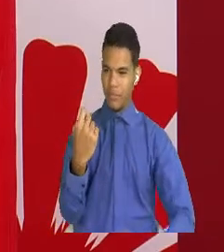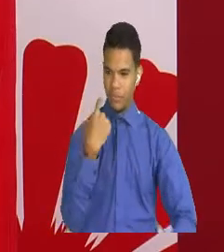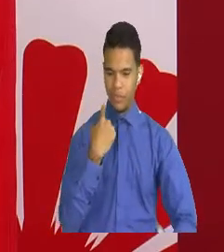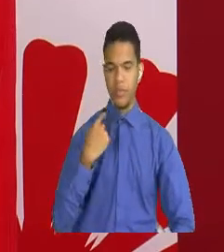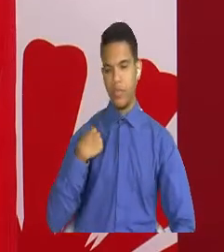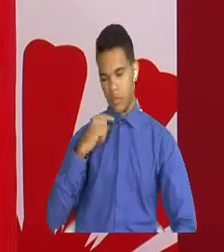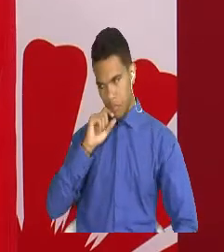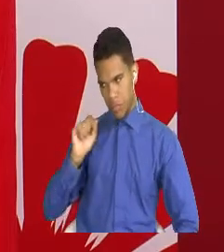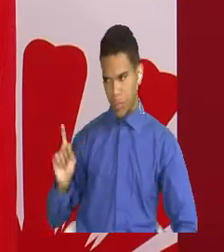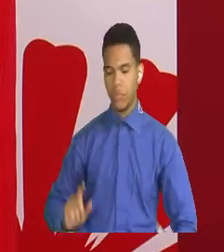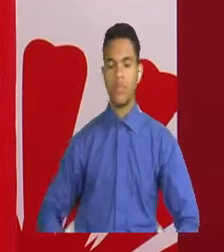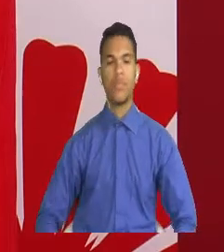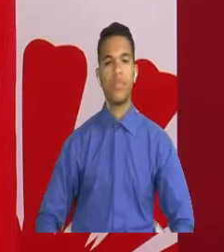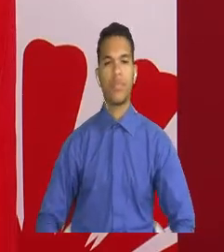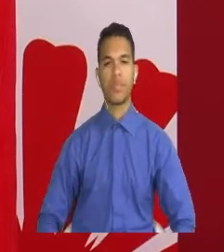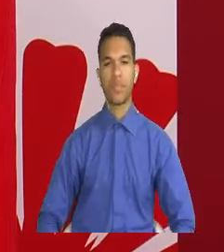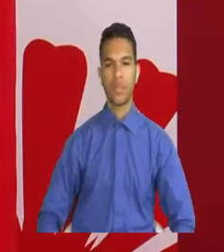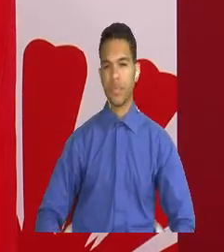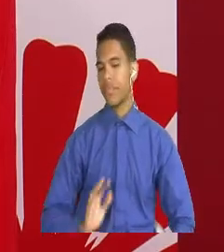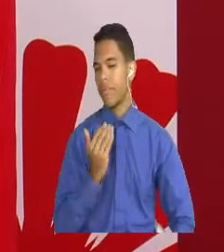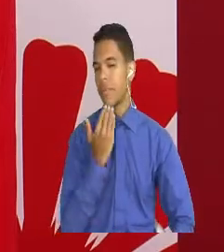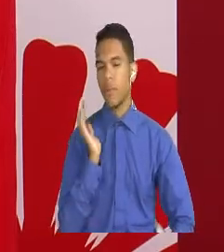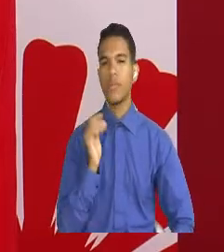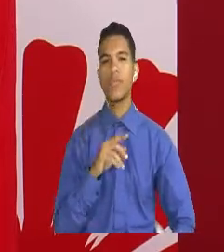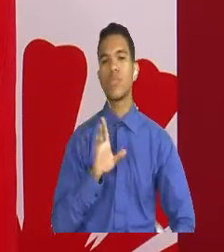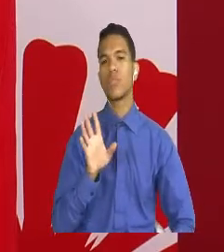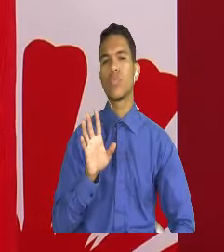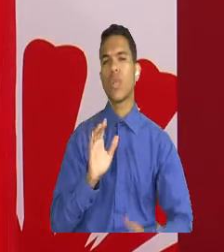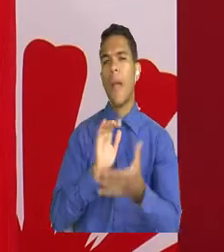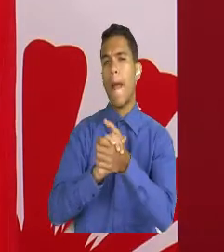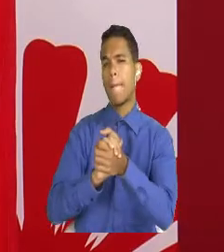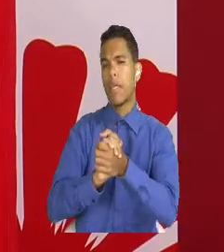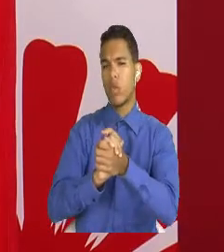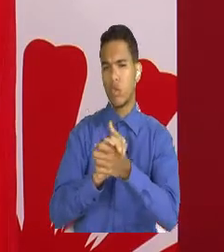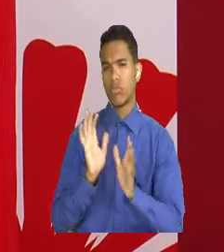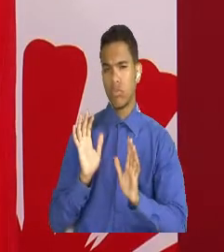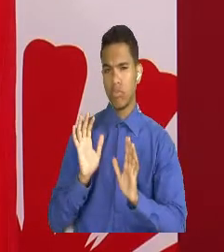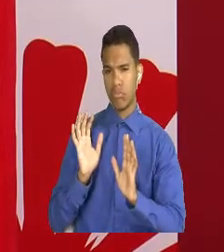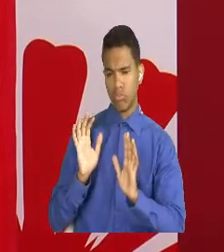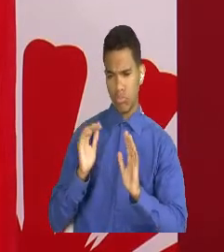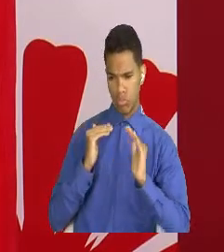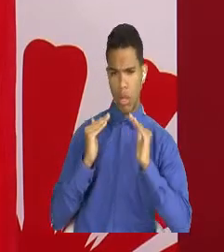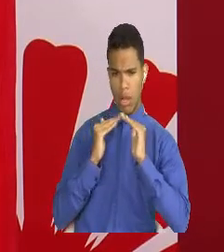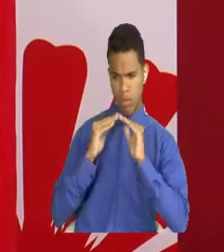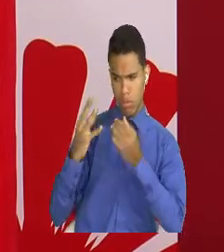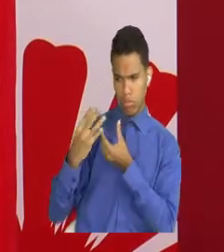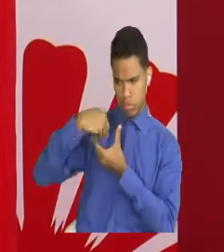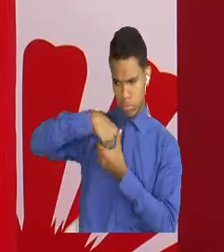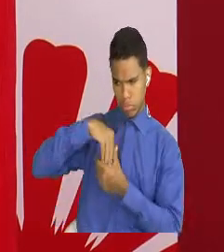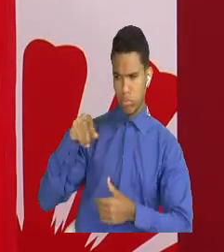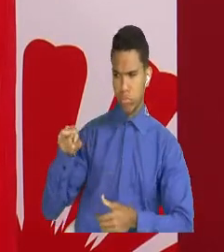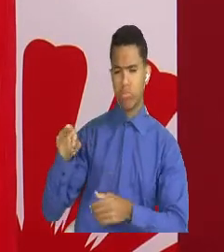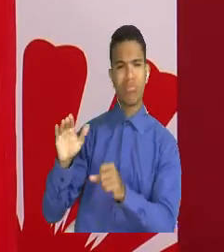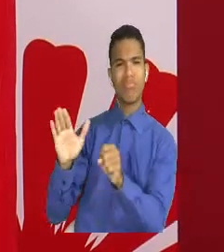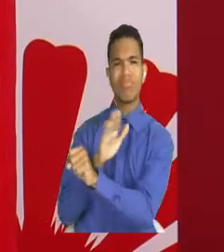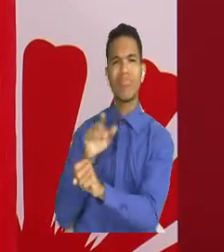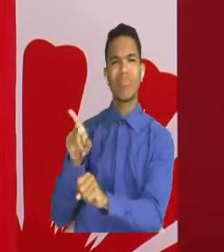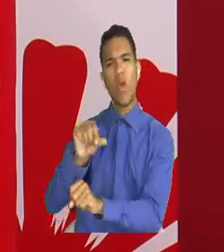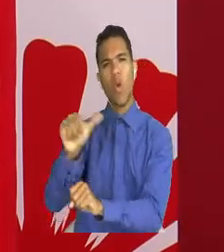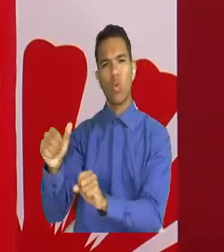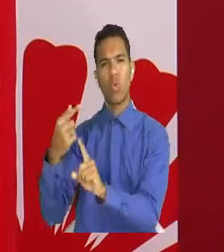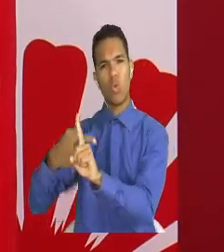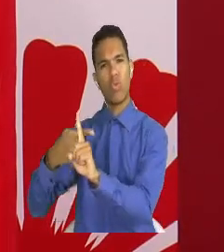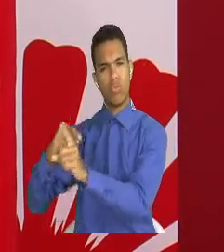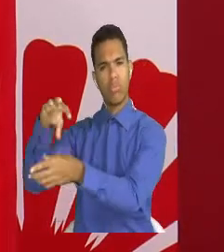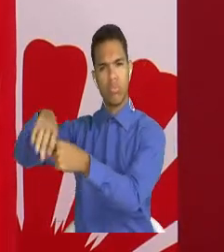tiene. Un amigo me pidió que lo dejara quedar unos días en su casa mientras conseguía un apartamento a donde irse. Yo